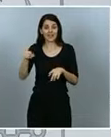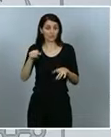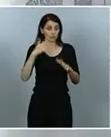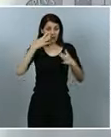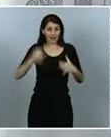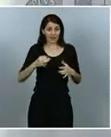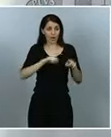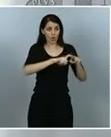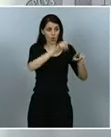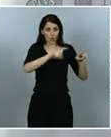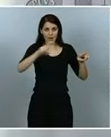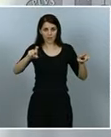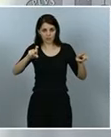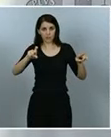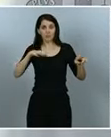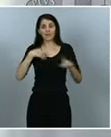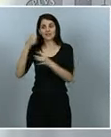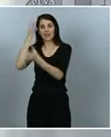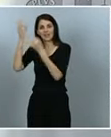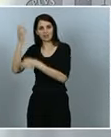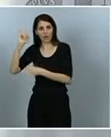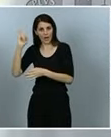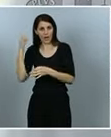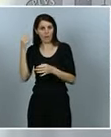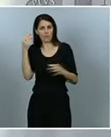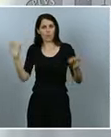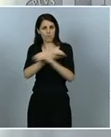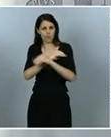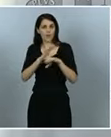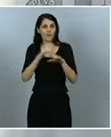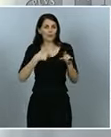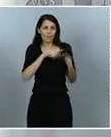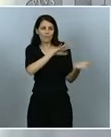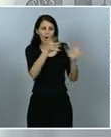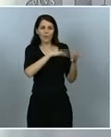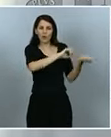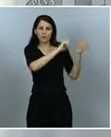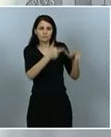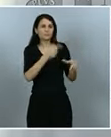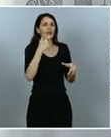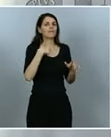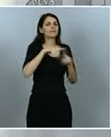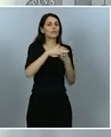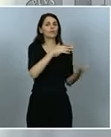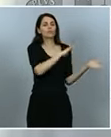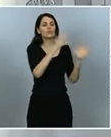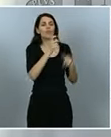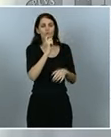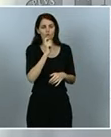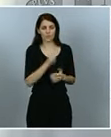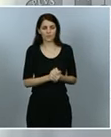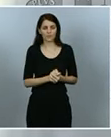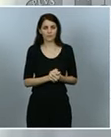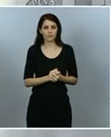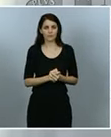los datos, pero sí que representa claramente lo que ha podido pasar. Al principio de la epidemia, los sistemas de vigilancia tienen que adaptarse,